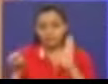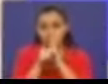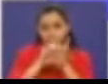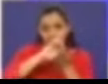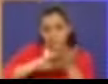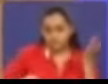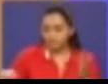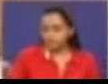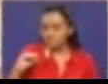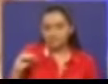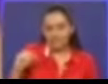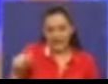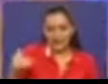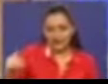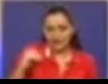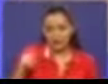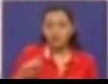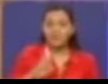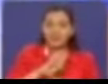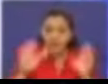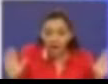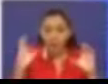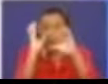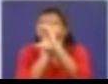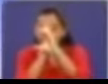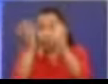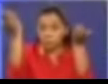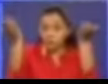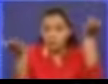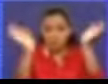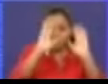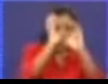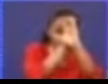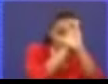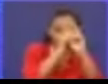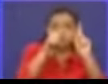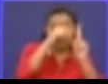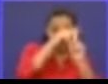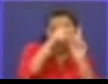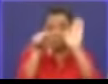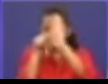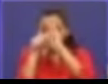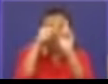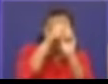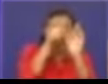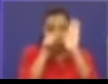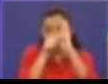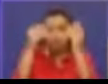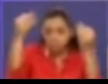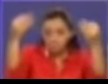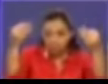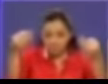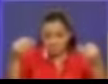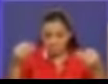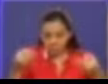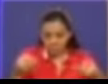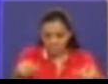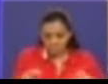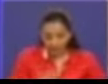luego de ese balance tenemos utilidad de 100 y la empresa